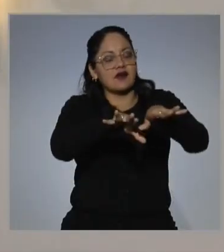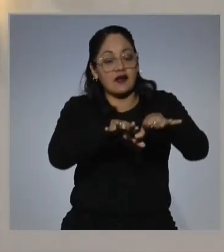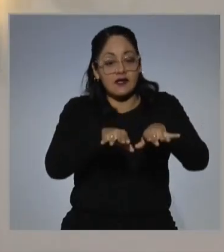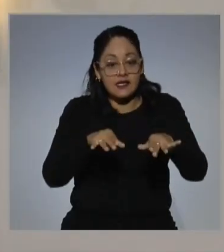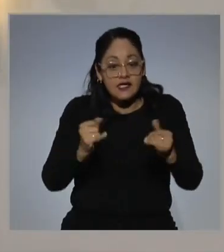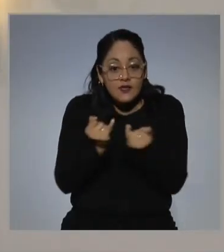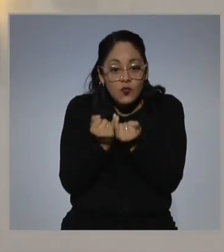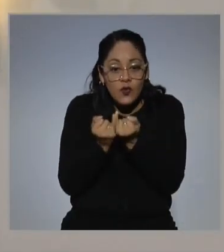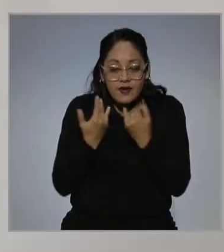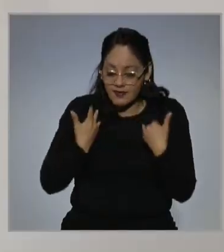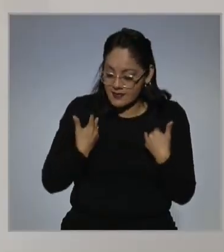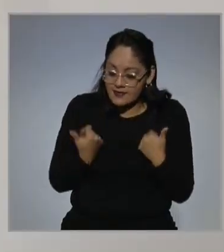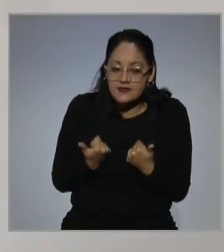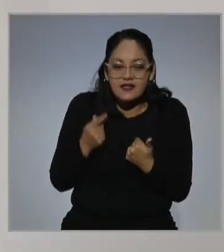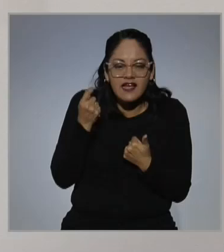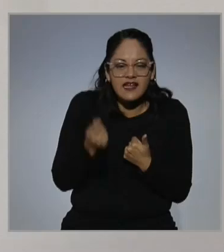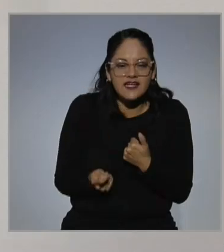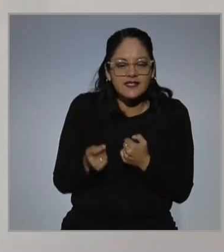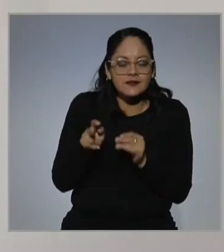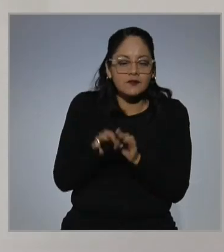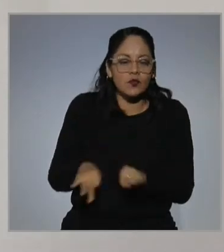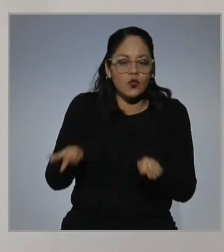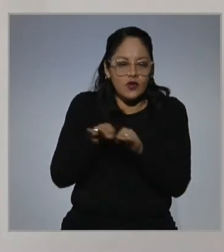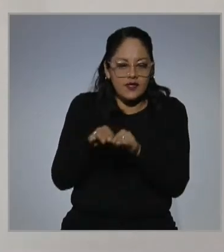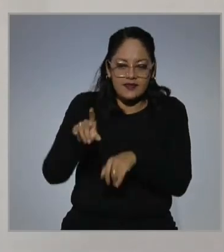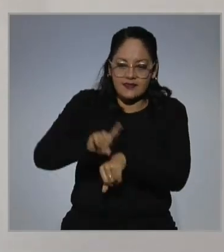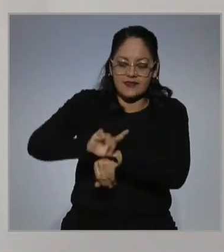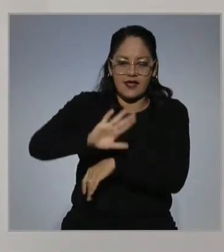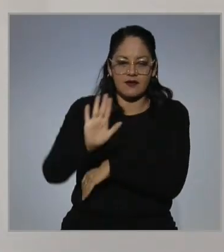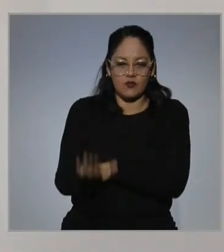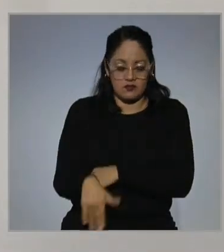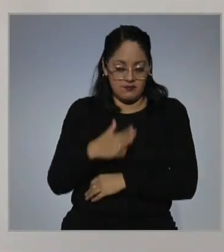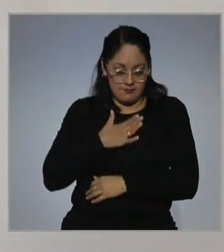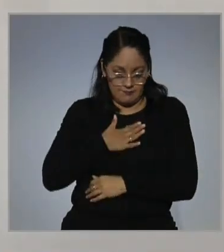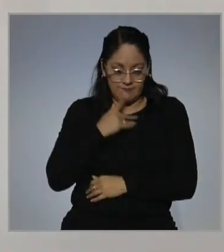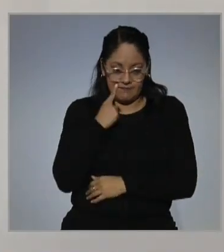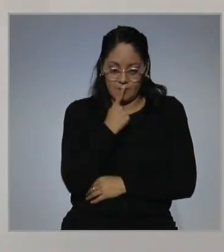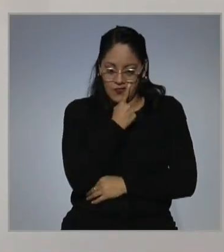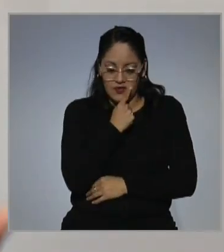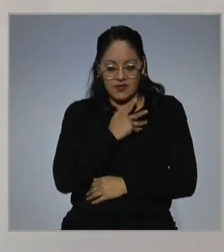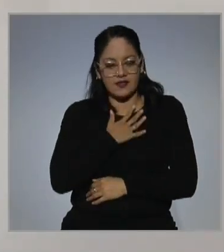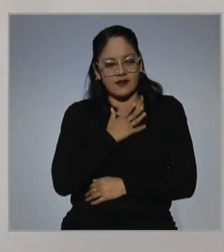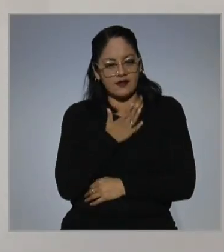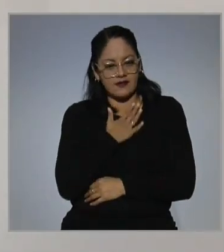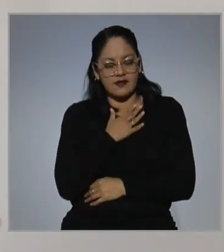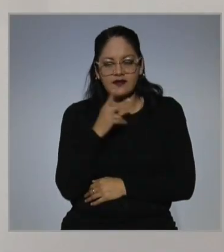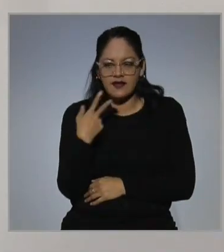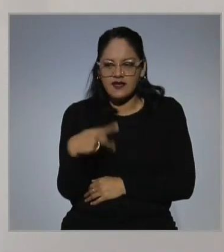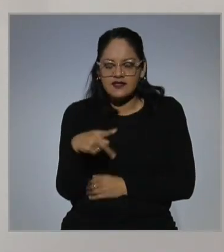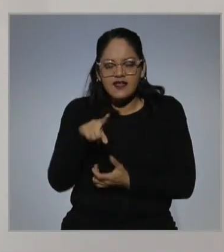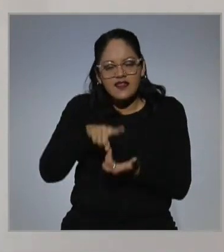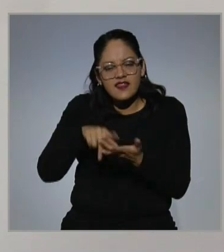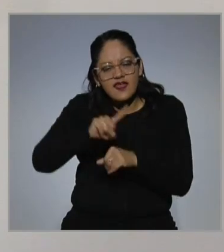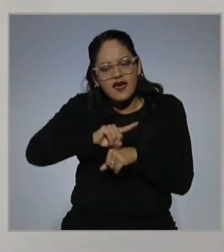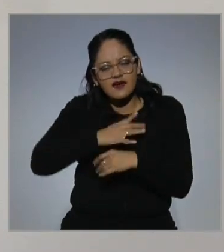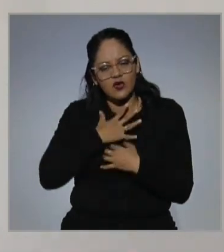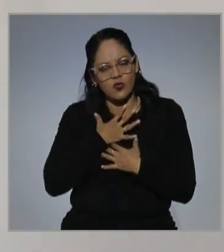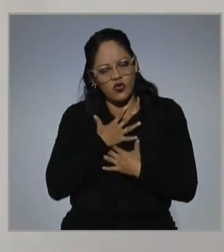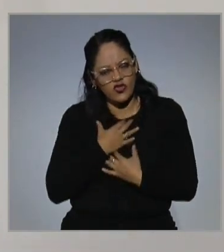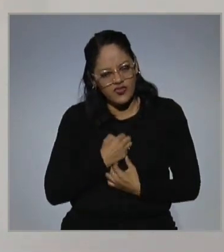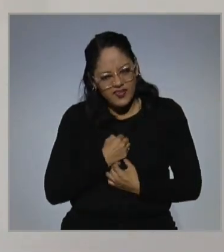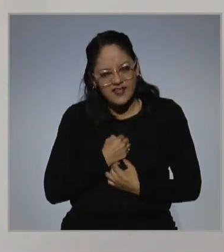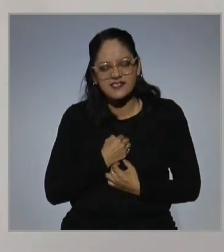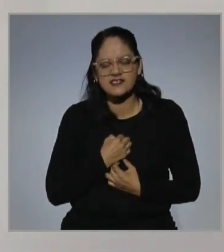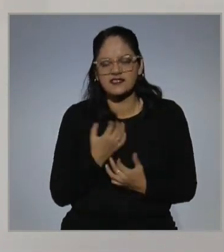entender la parte fundamental de Día de Muertos, que desde mi perspectiva tiene que ver con la nostalgia, tiene que ver con